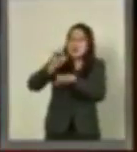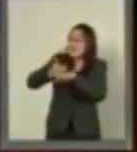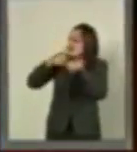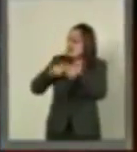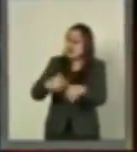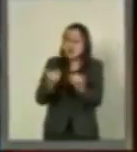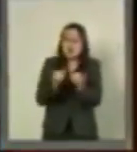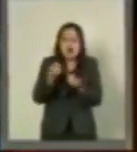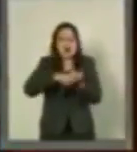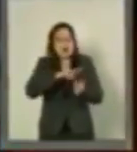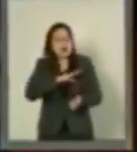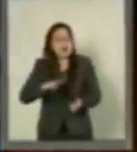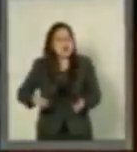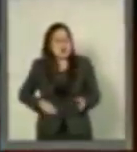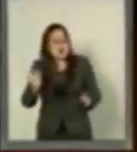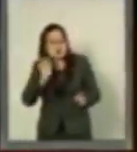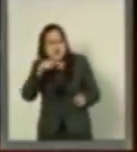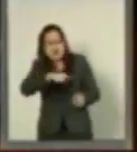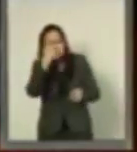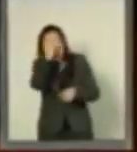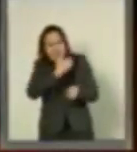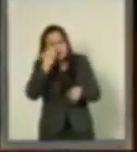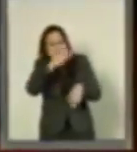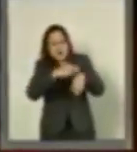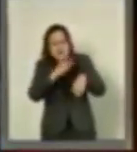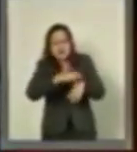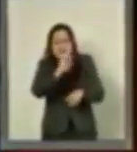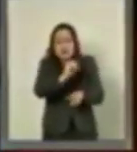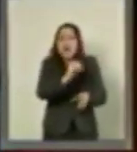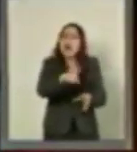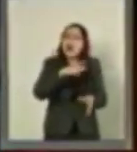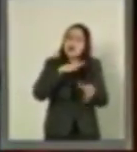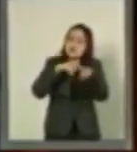muchos municipios, a quienes no pasaron estos controles de confianza.